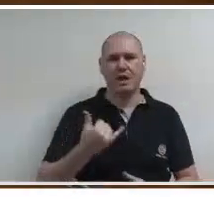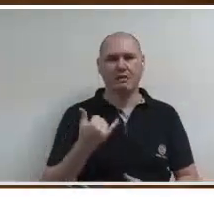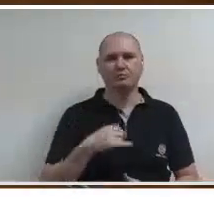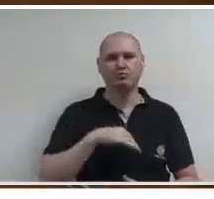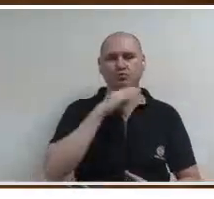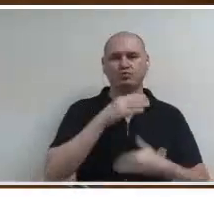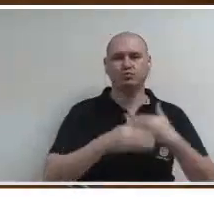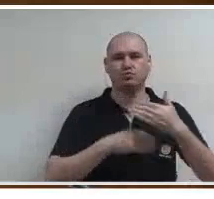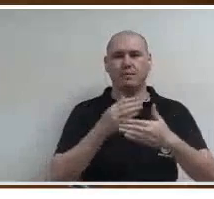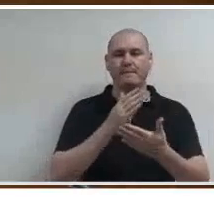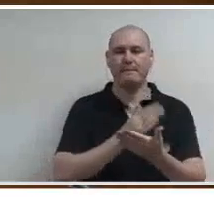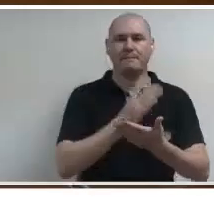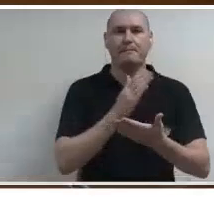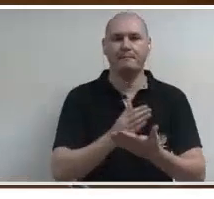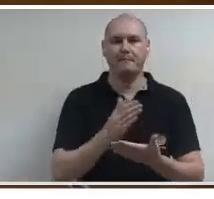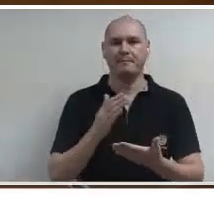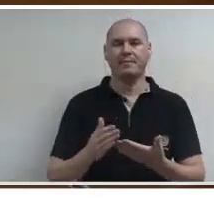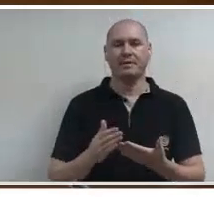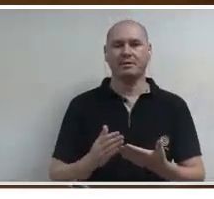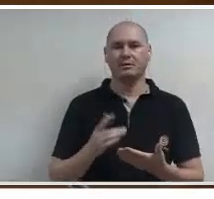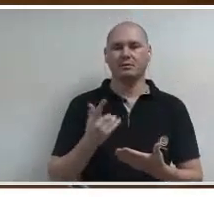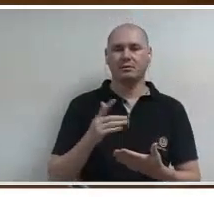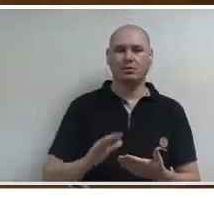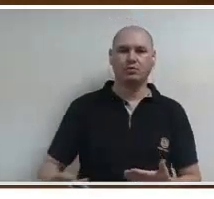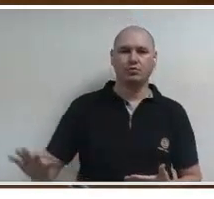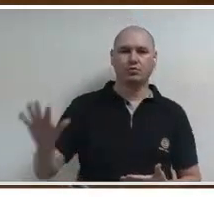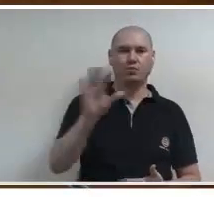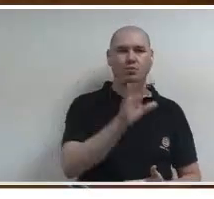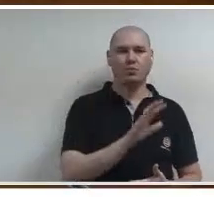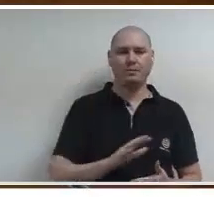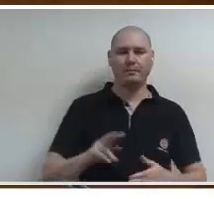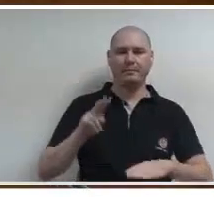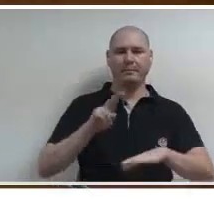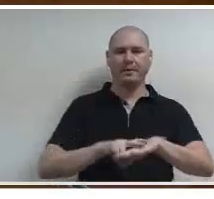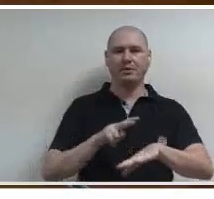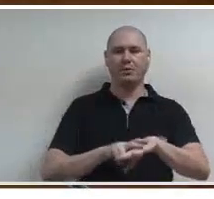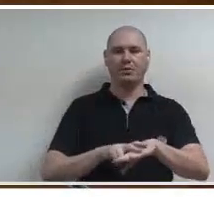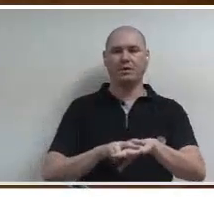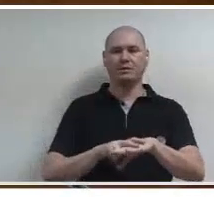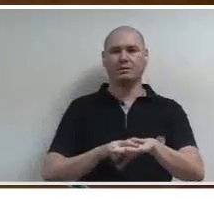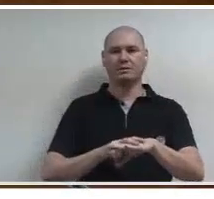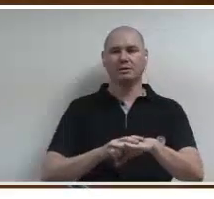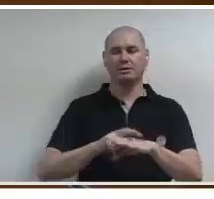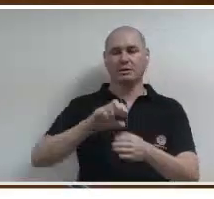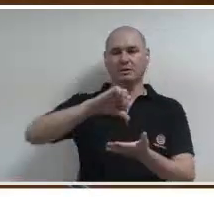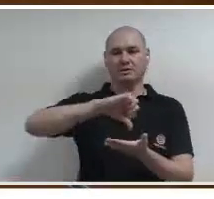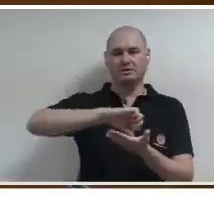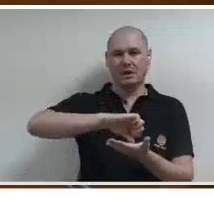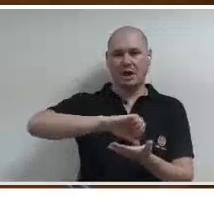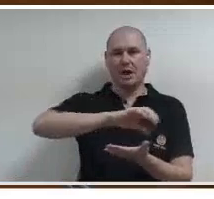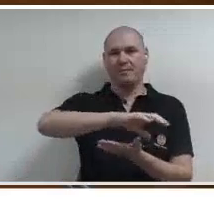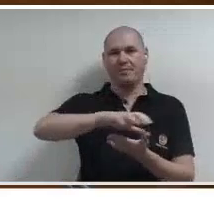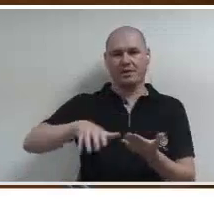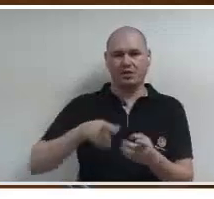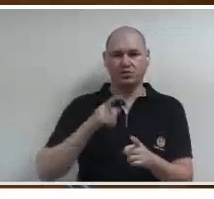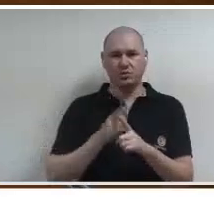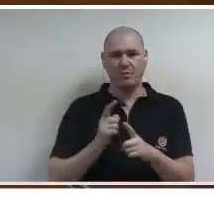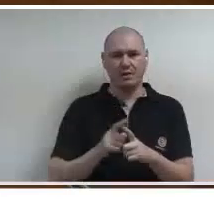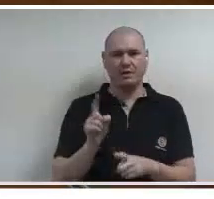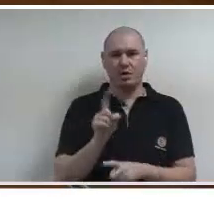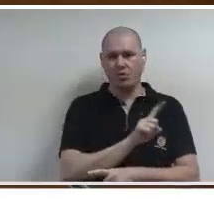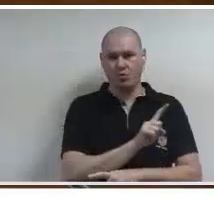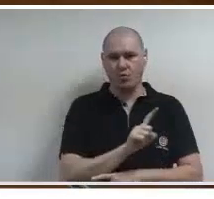chave cuejina da ahí iñe por un ni baja oye, va a potar juego con ambas RG. Está